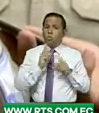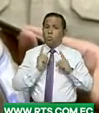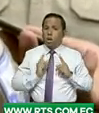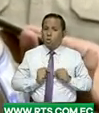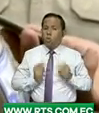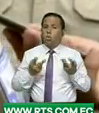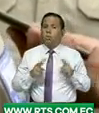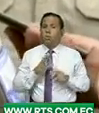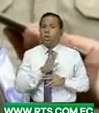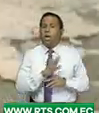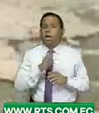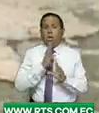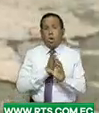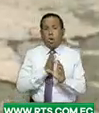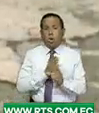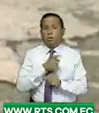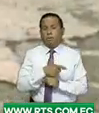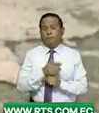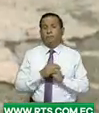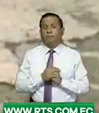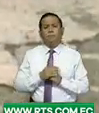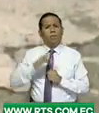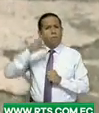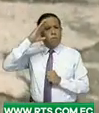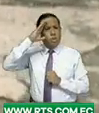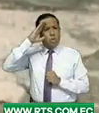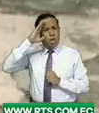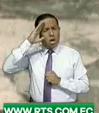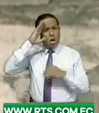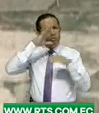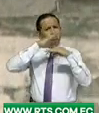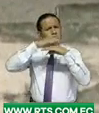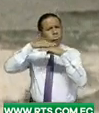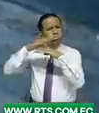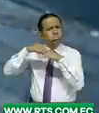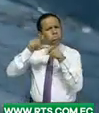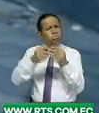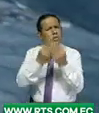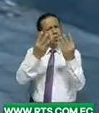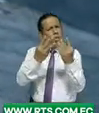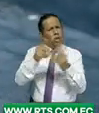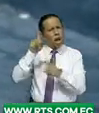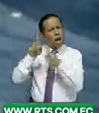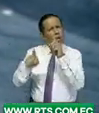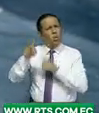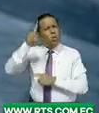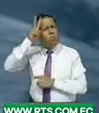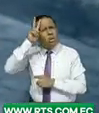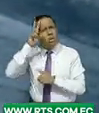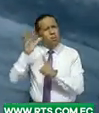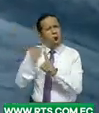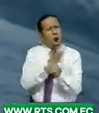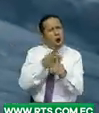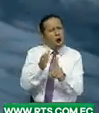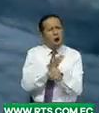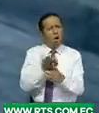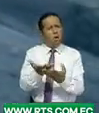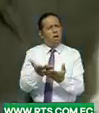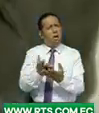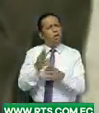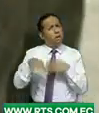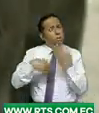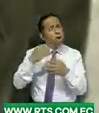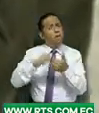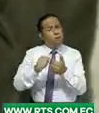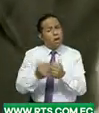situación psicológica. La policía exhortó a la comunidad a no creer en falsas promesas, en curaciones ficticias que terminan mal. Al